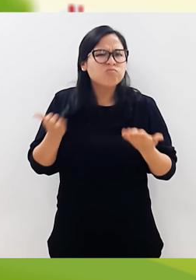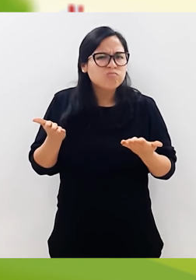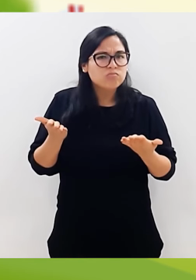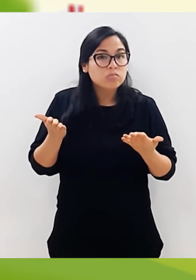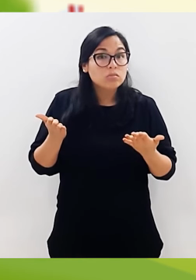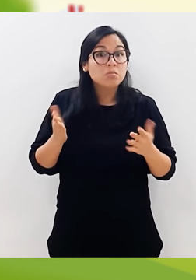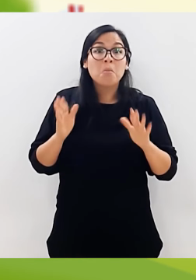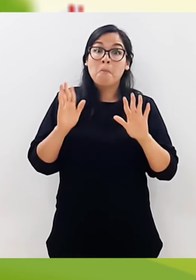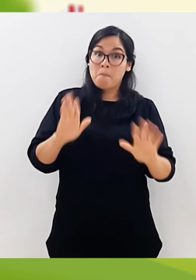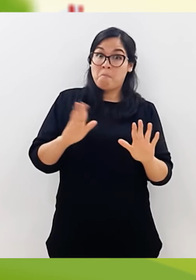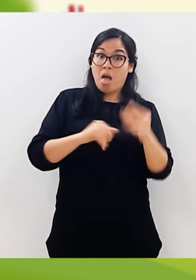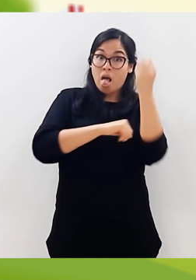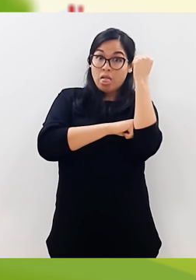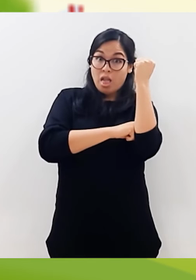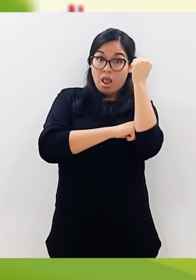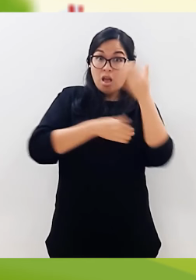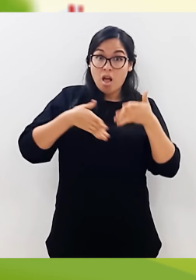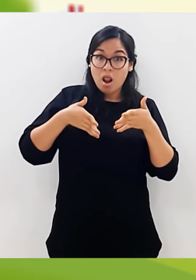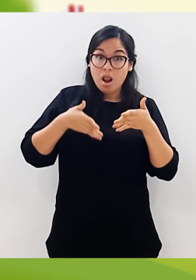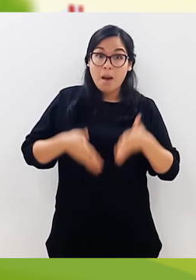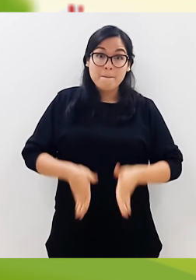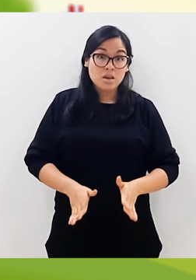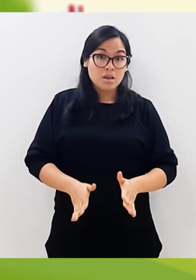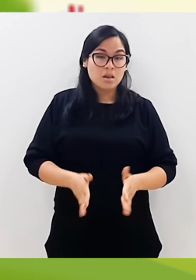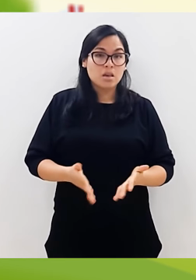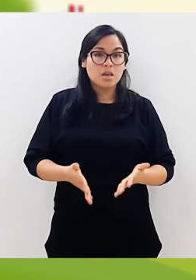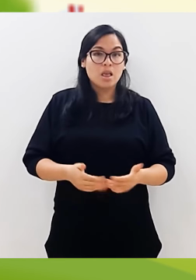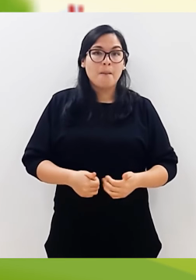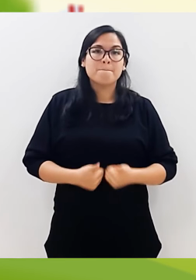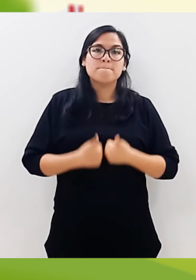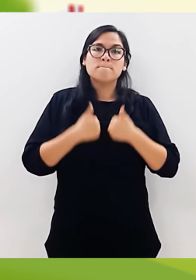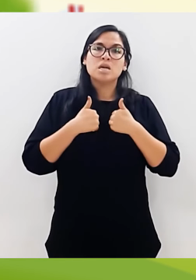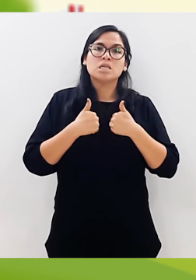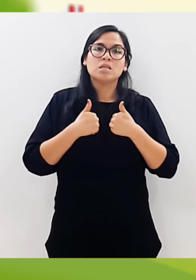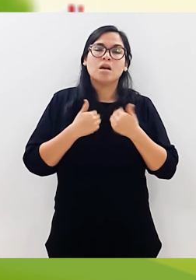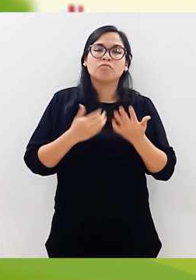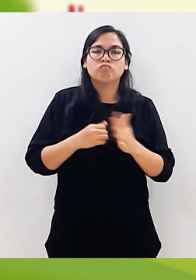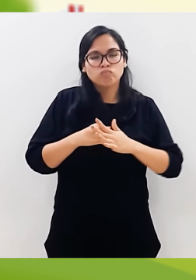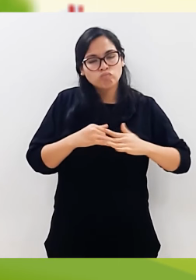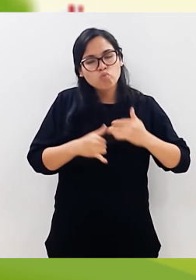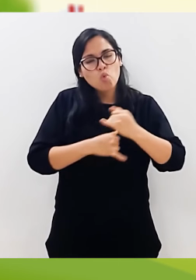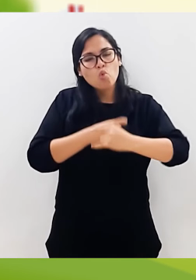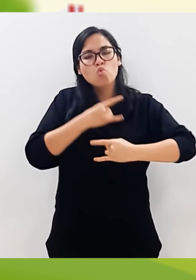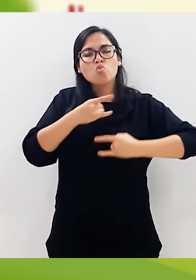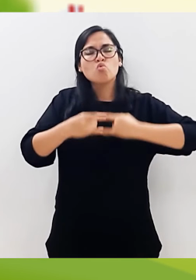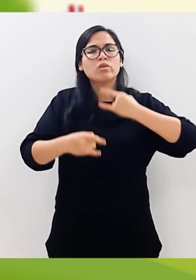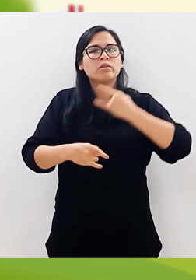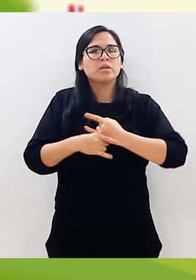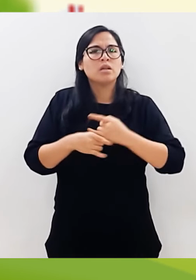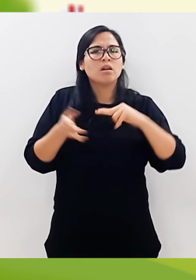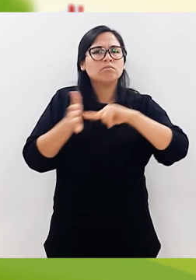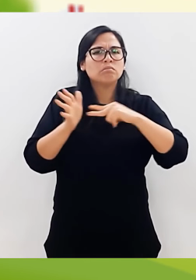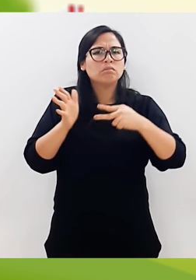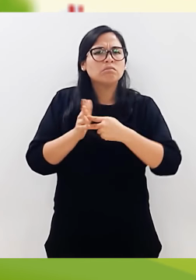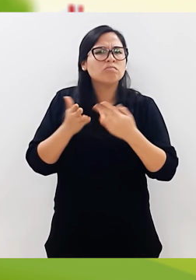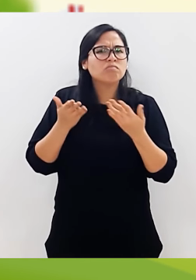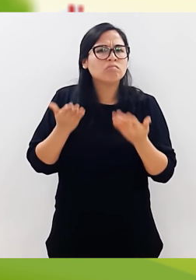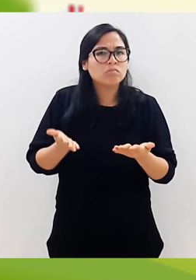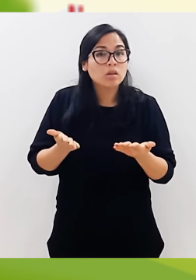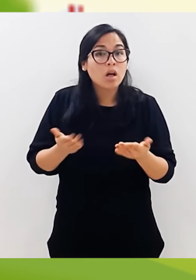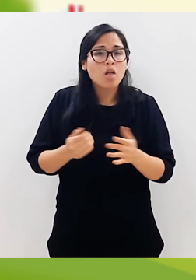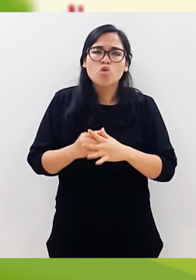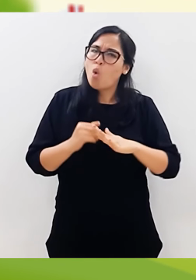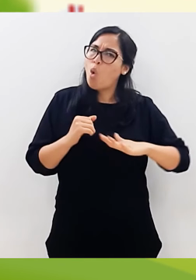implica? Este derecho es universal. Es decir, que